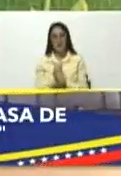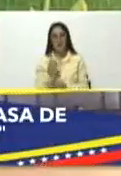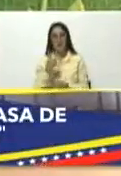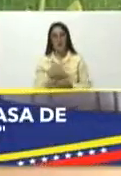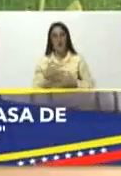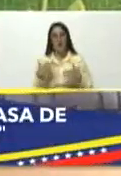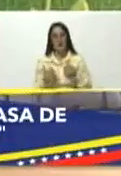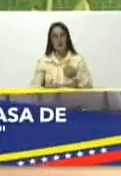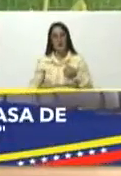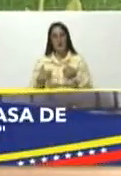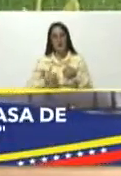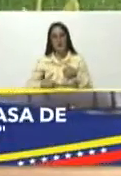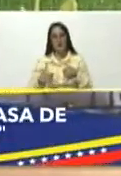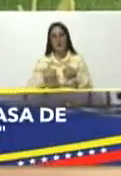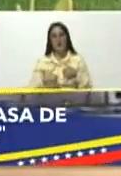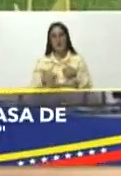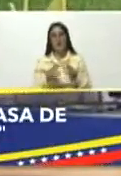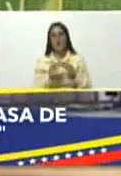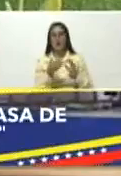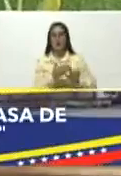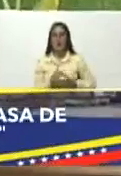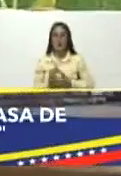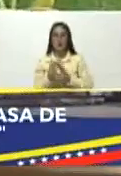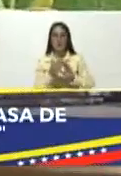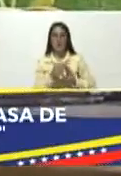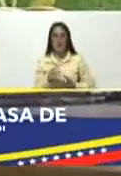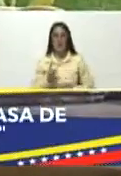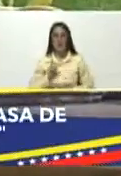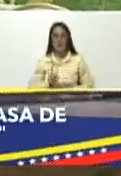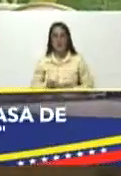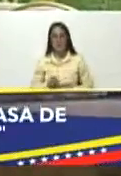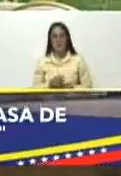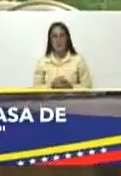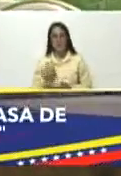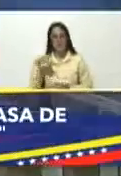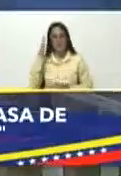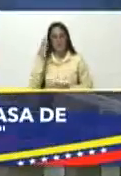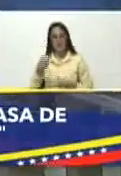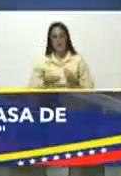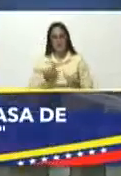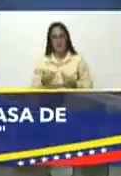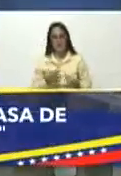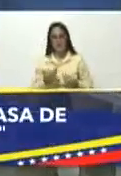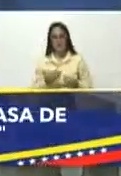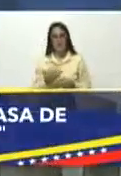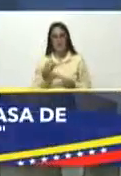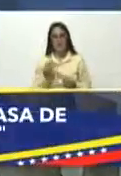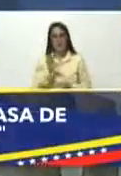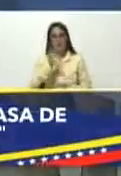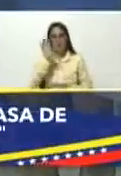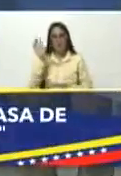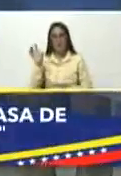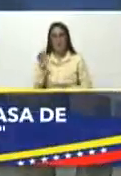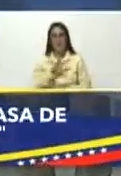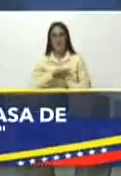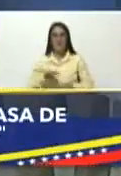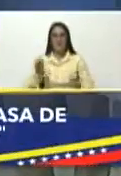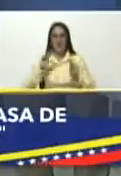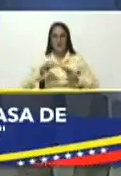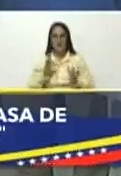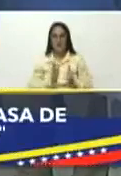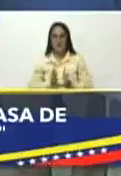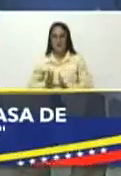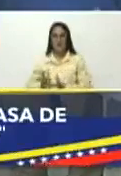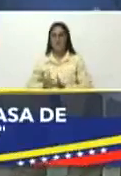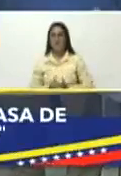grandes líneas que toda comunidad debería llevar y que sé que la están haciendo en muchas partes, que es la formación y la